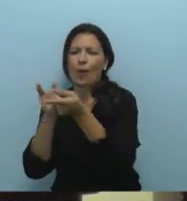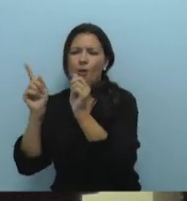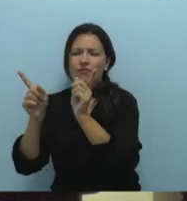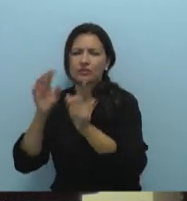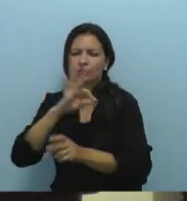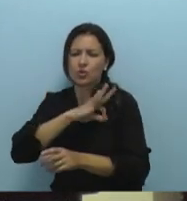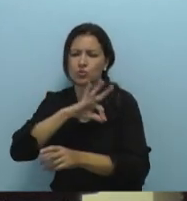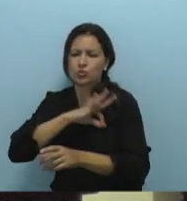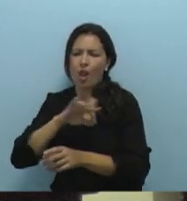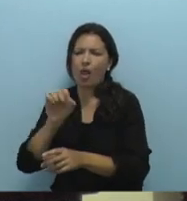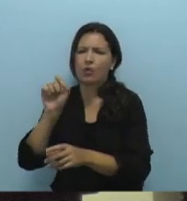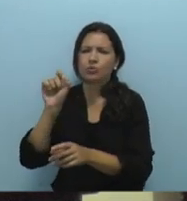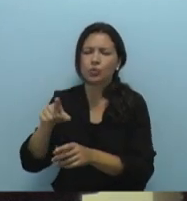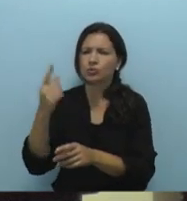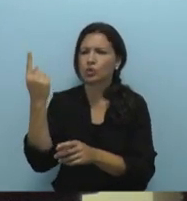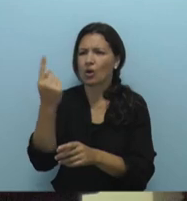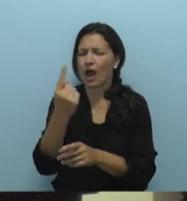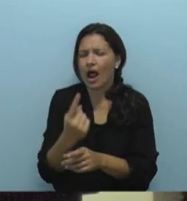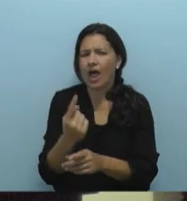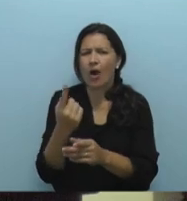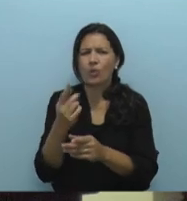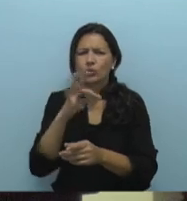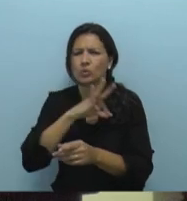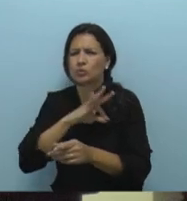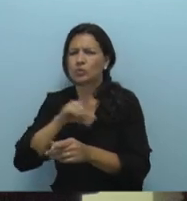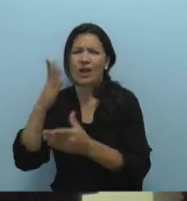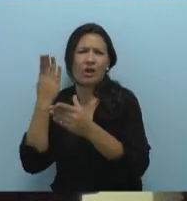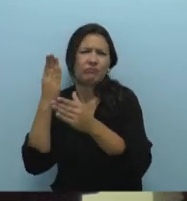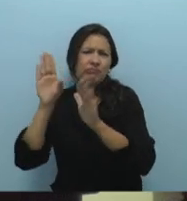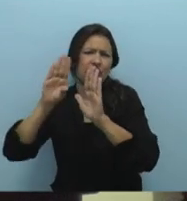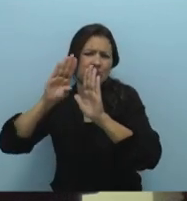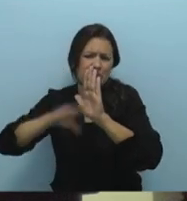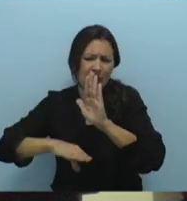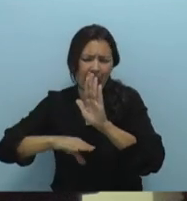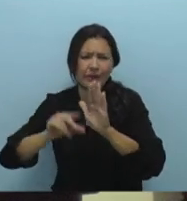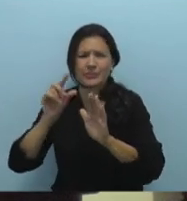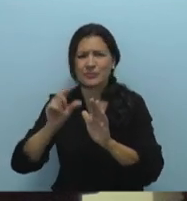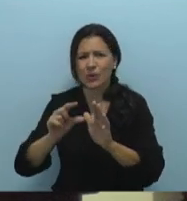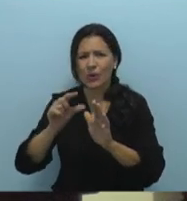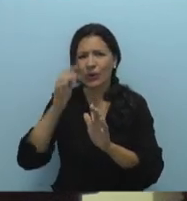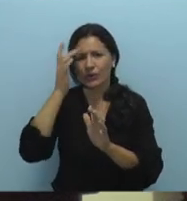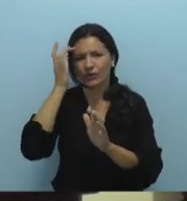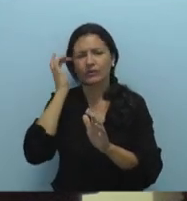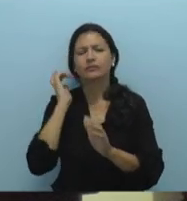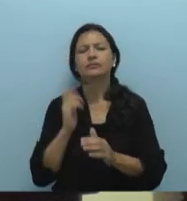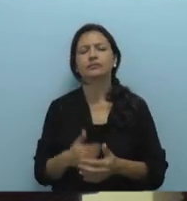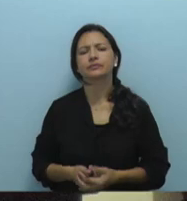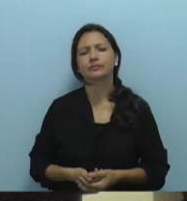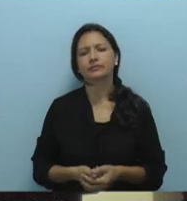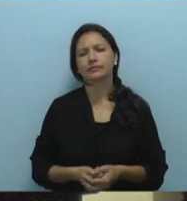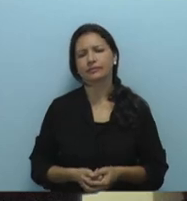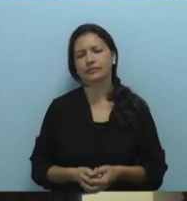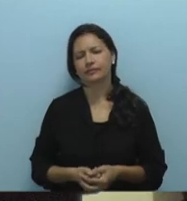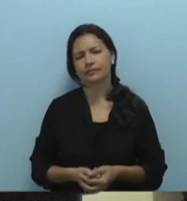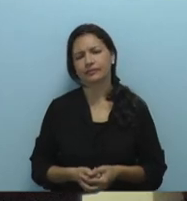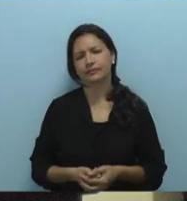países, que no estamos hablando ni de Europa ni de Estados Unidos, estamos hablando de los datos de